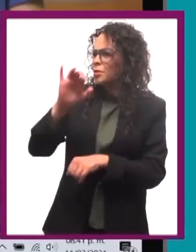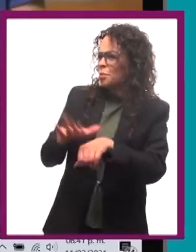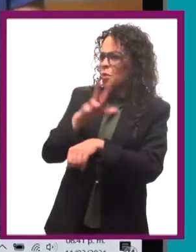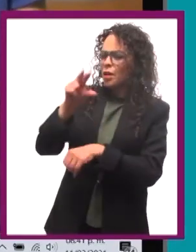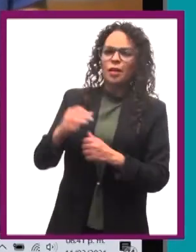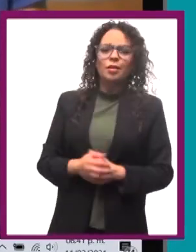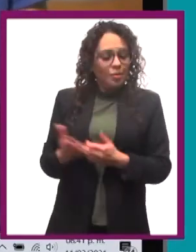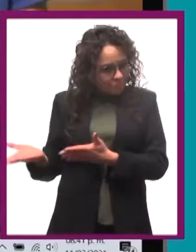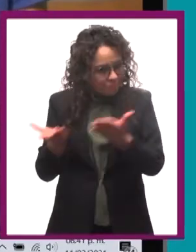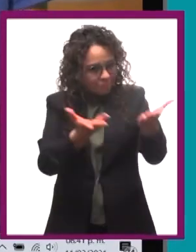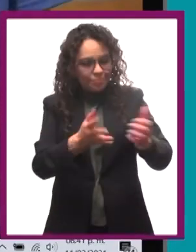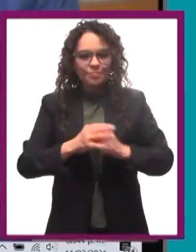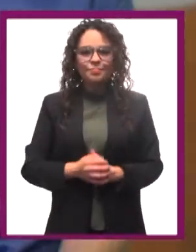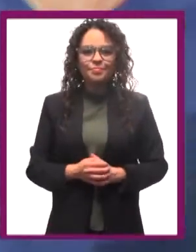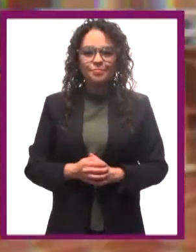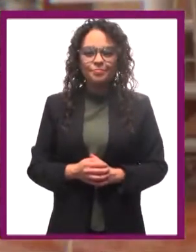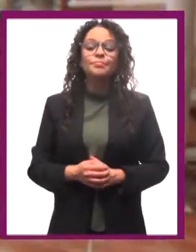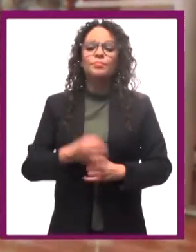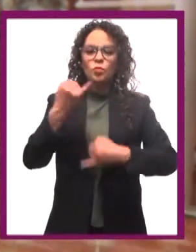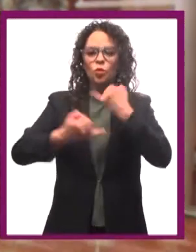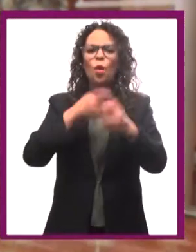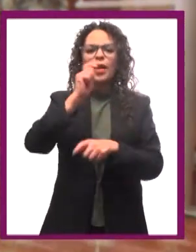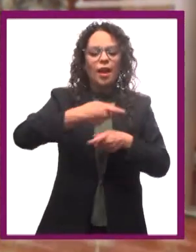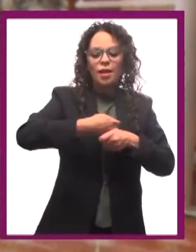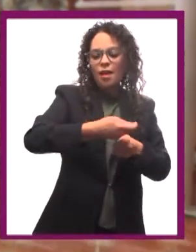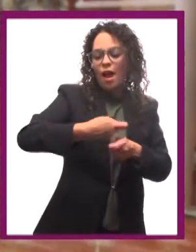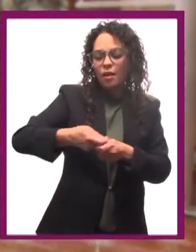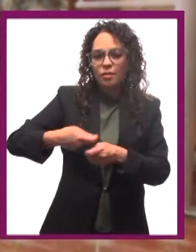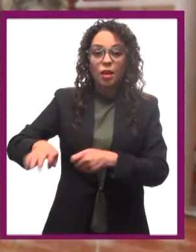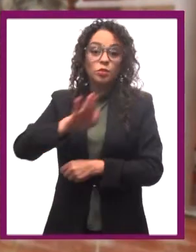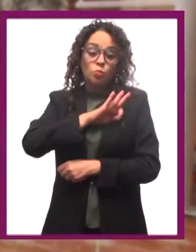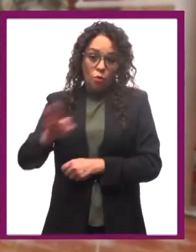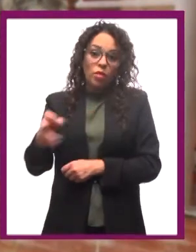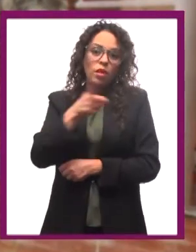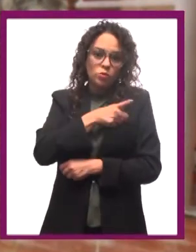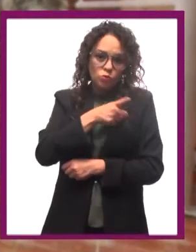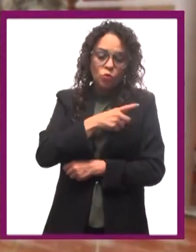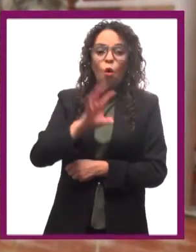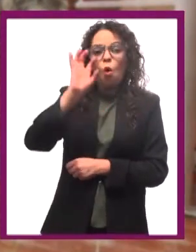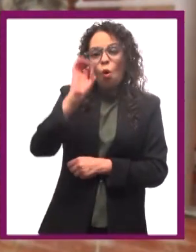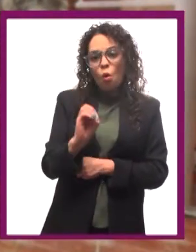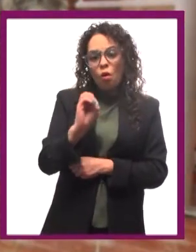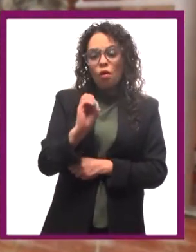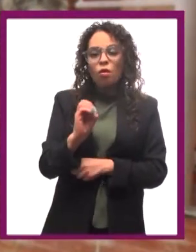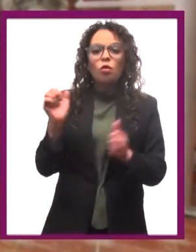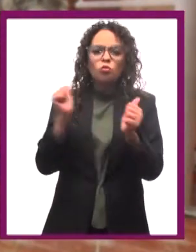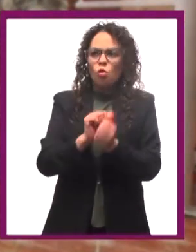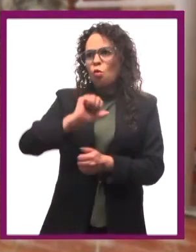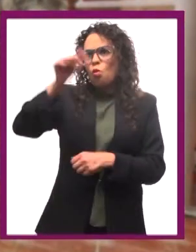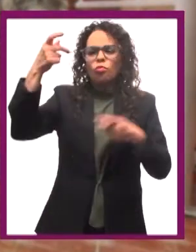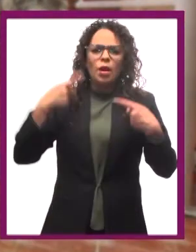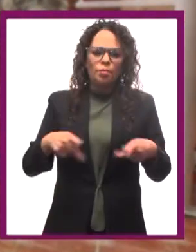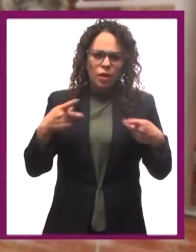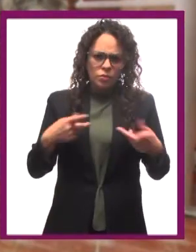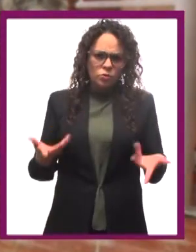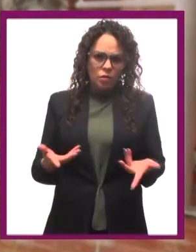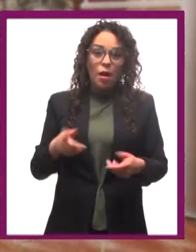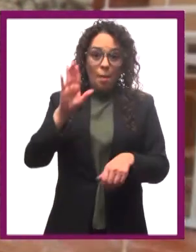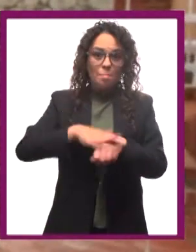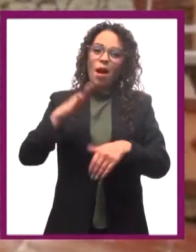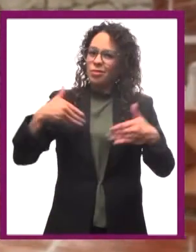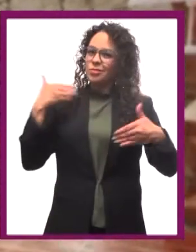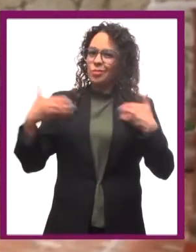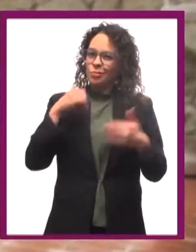qué no? Pues vas. Vamos a inventar un juego de cartas. Lo podemos hacer solos, pero también sería bueno que lo hiciéramos con alguien